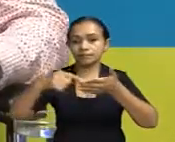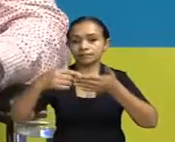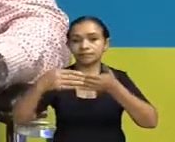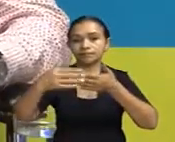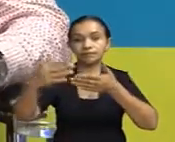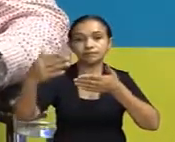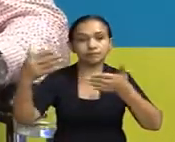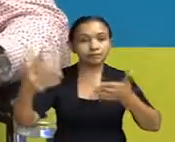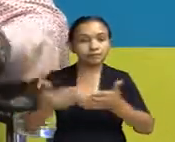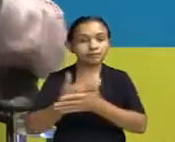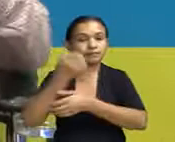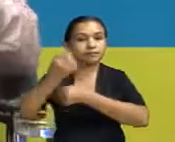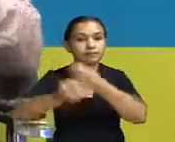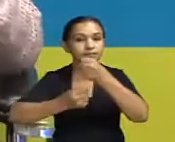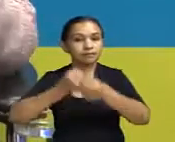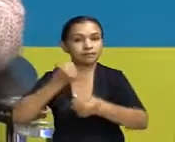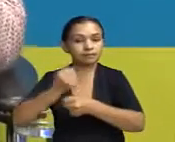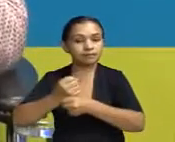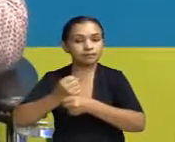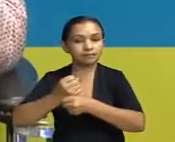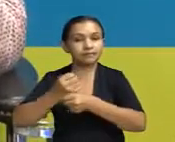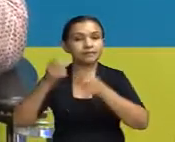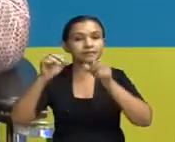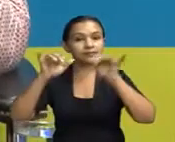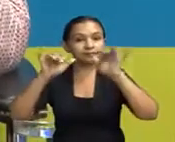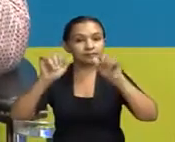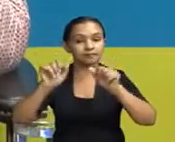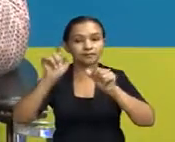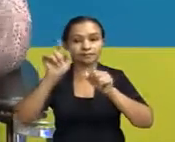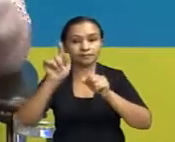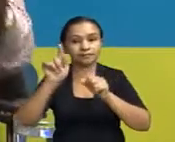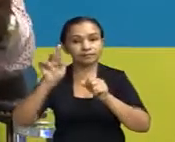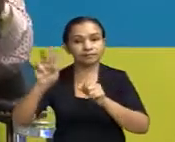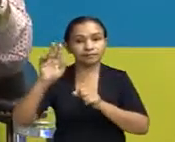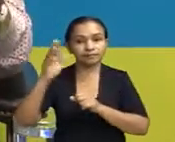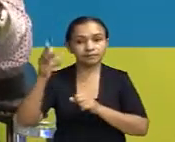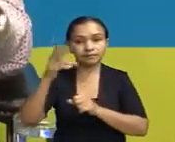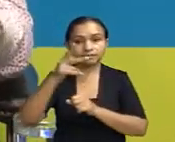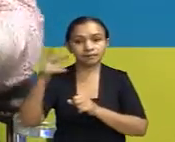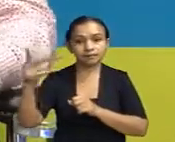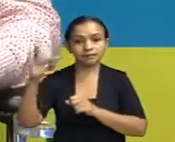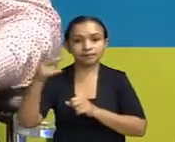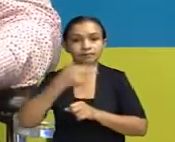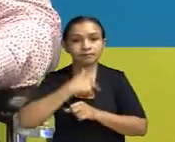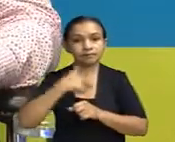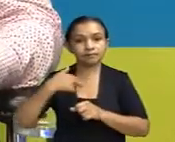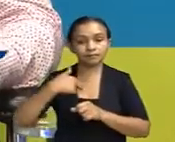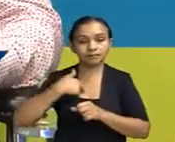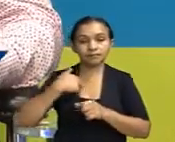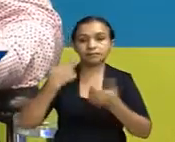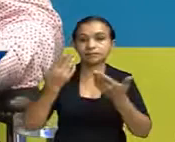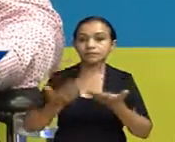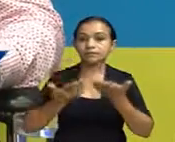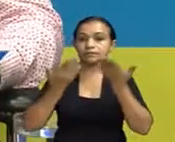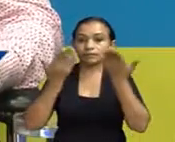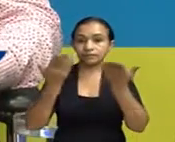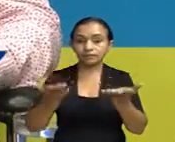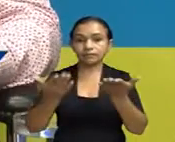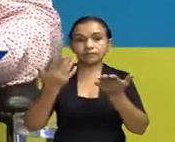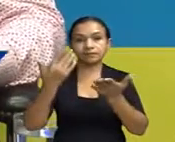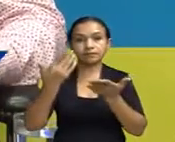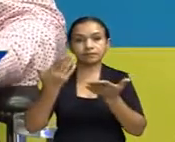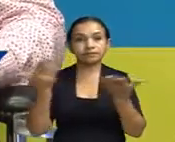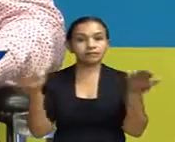un aniversario de estar al aire a través de, por supuesto, el canal 98. Un programa que se caracteriza por brindar